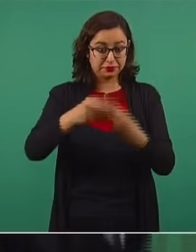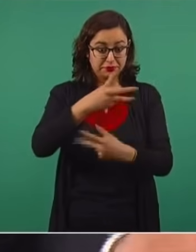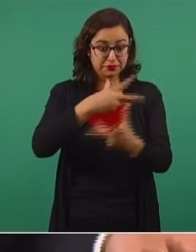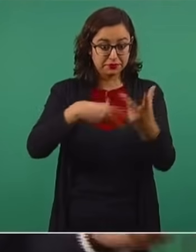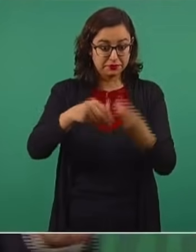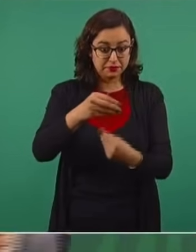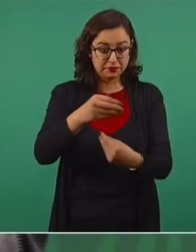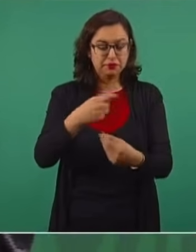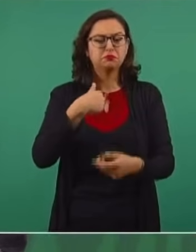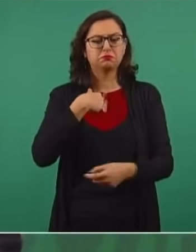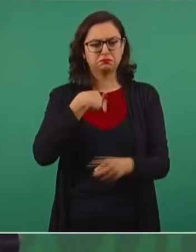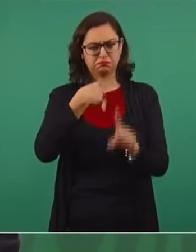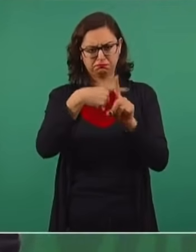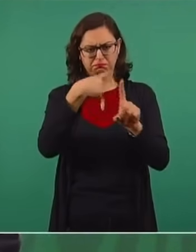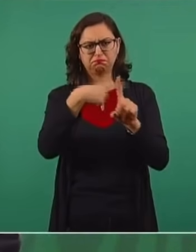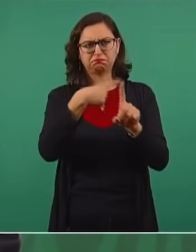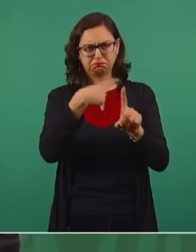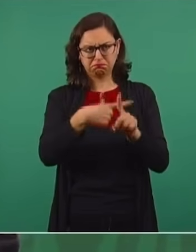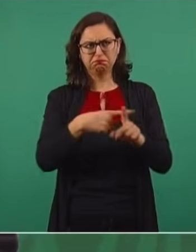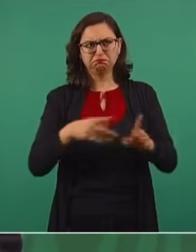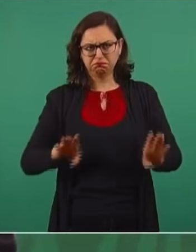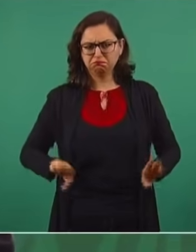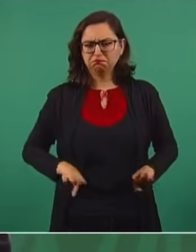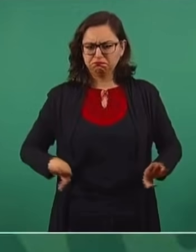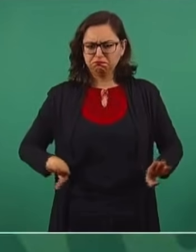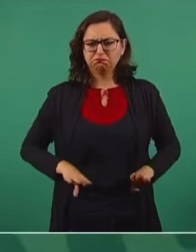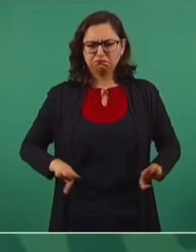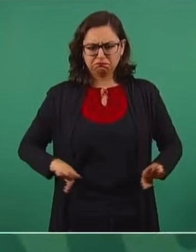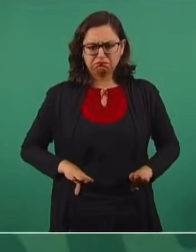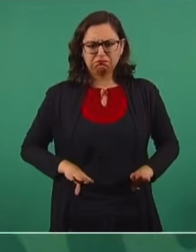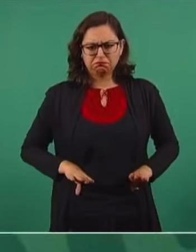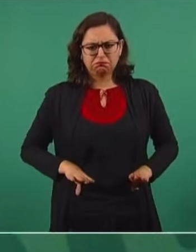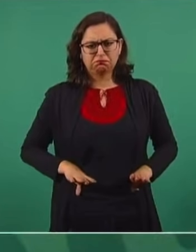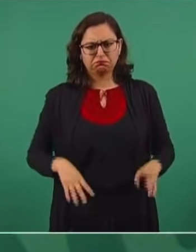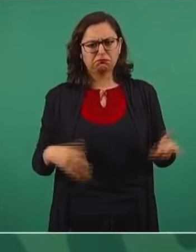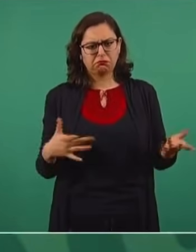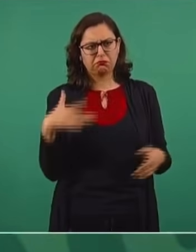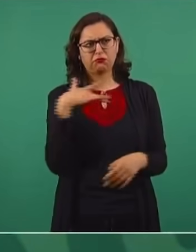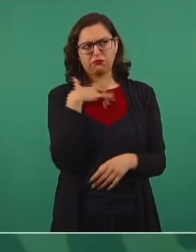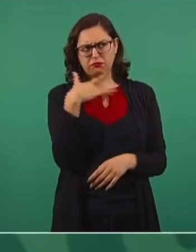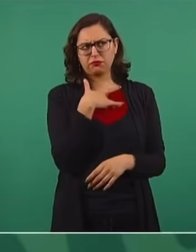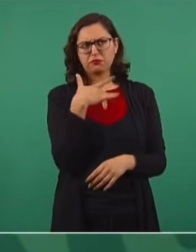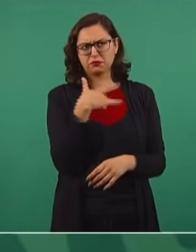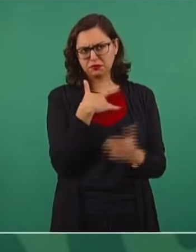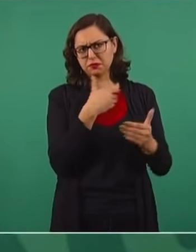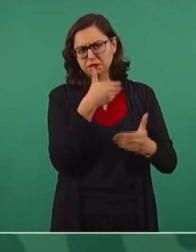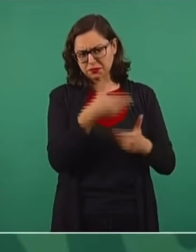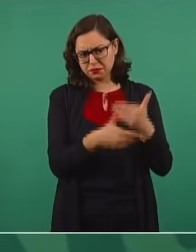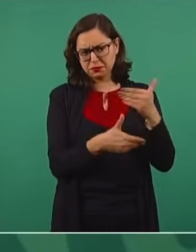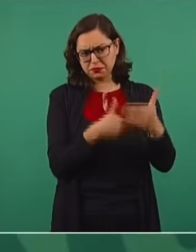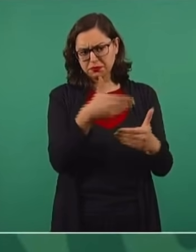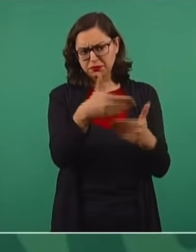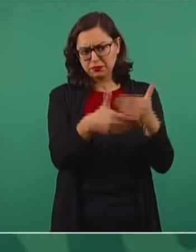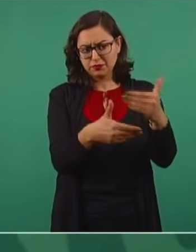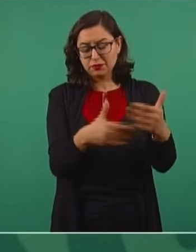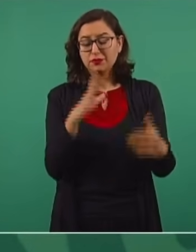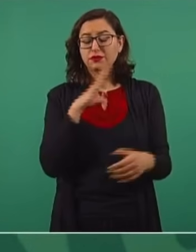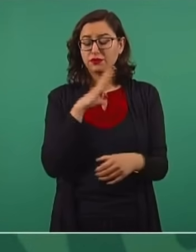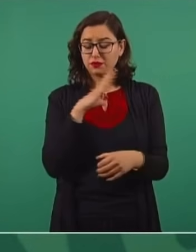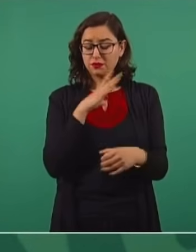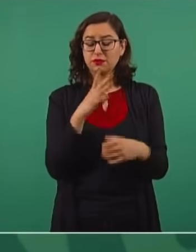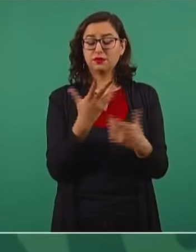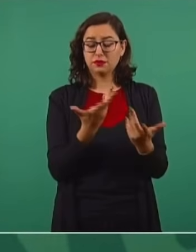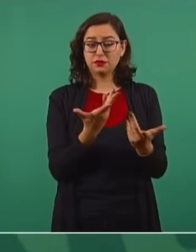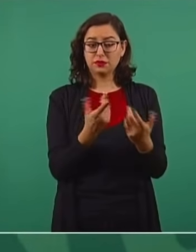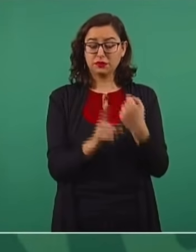estoy optimista porque a pesar de la crisis económica a pesar de que